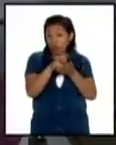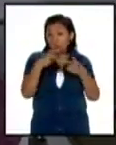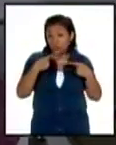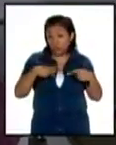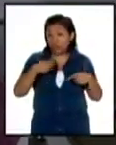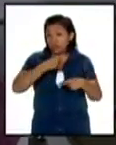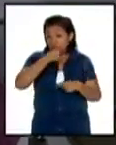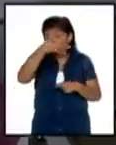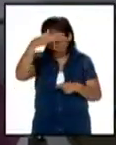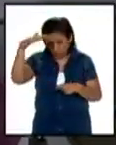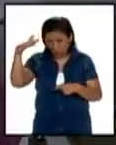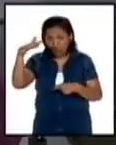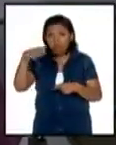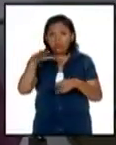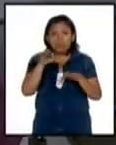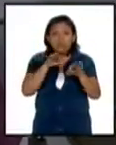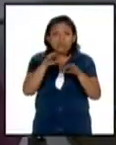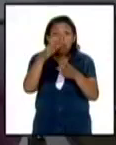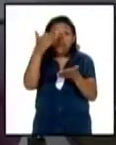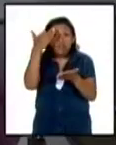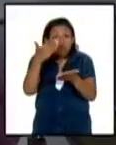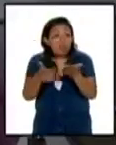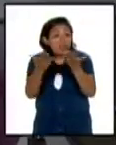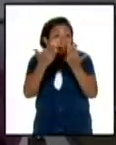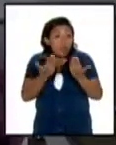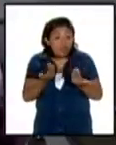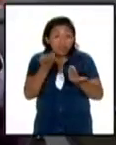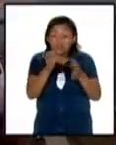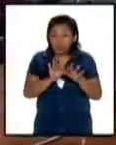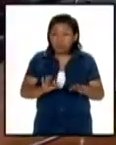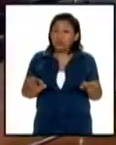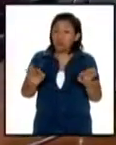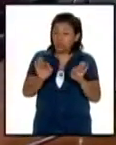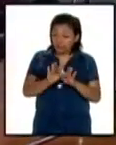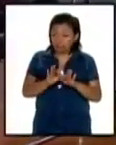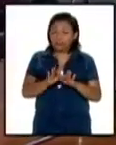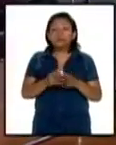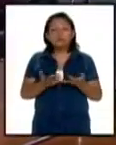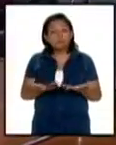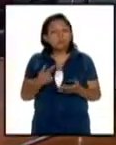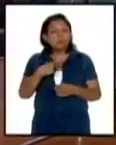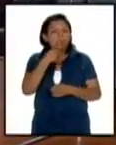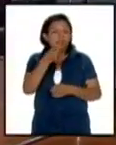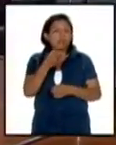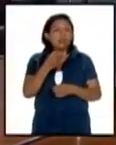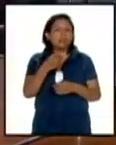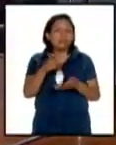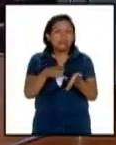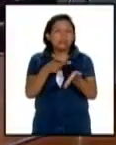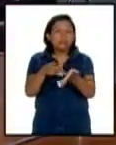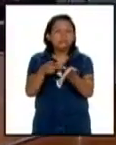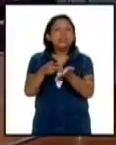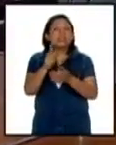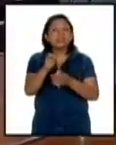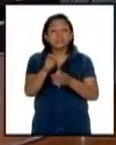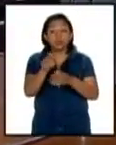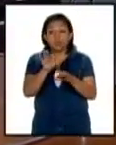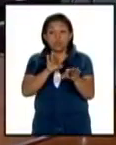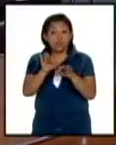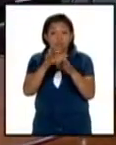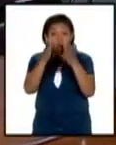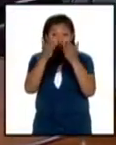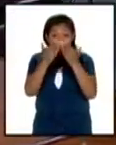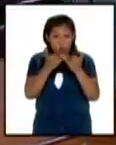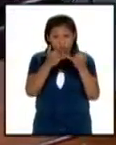mayores. La falta de empleo es un aspecto muy importante y bueno, lo decimos con mucha frecuencia, si no hay empleo para la